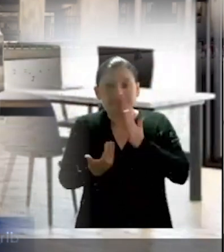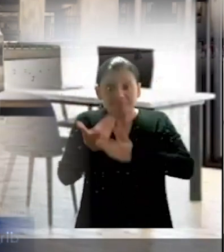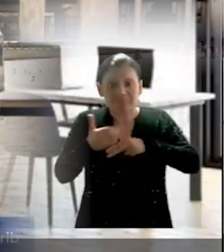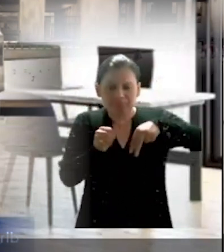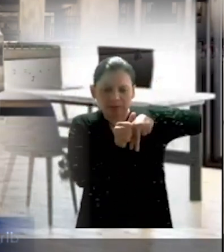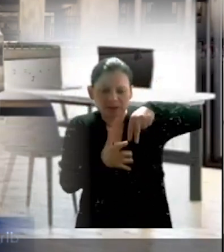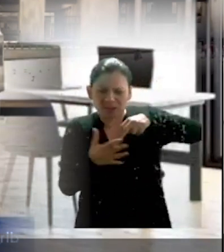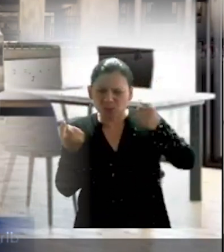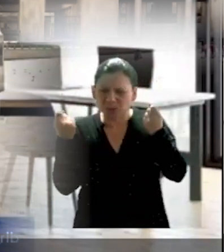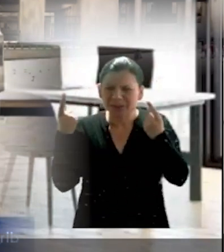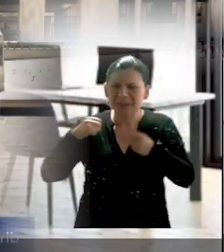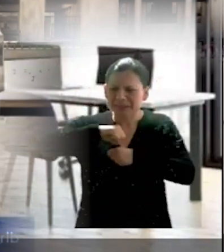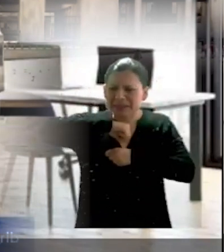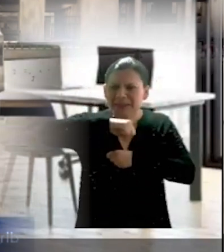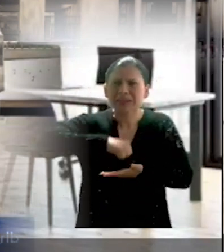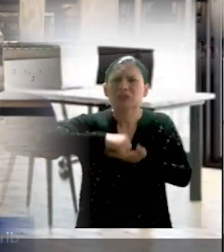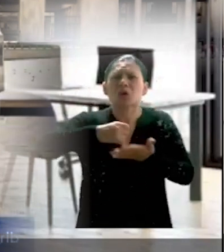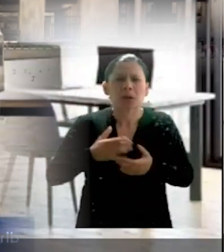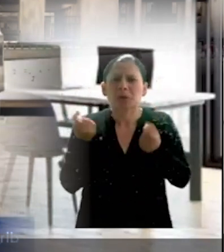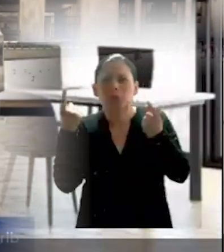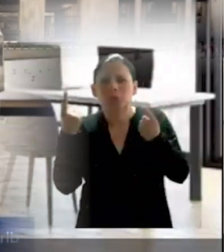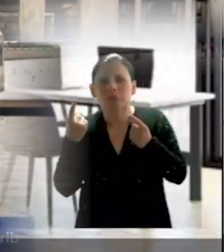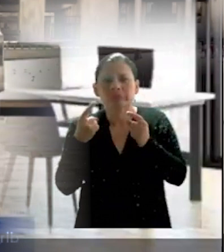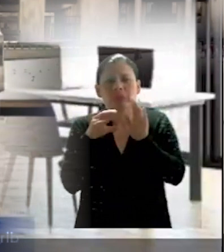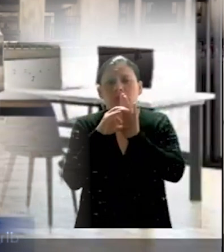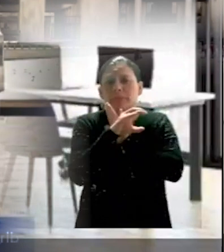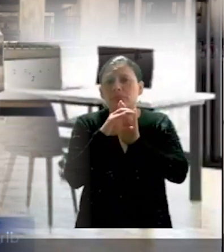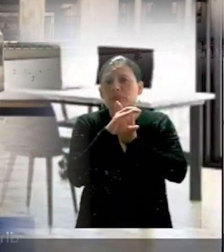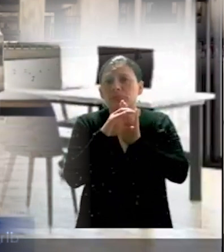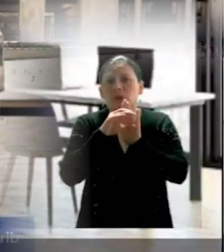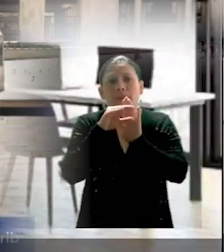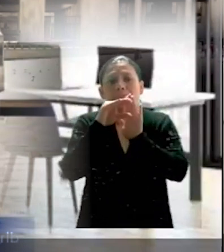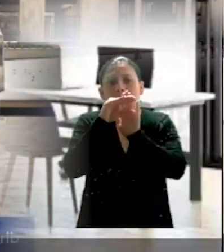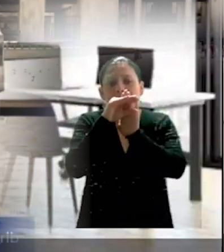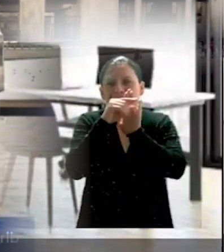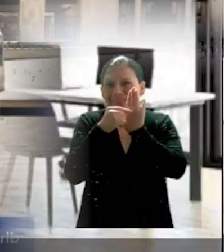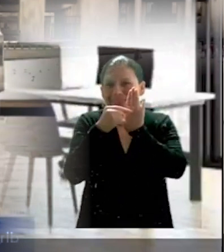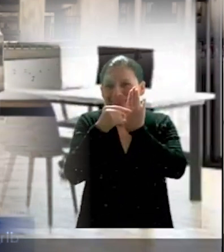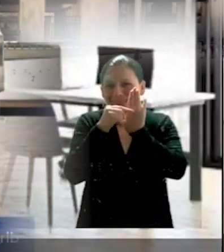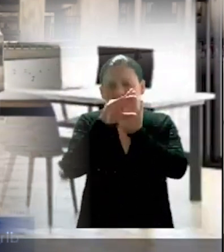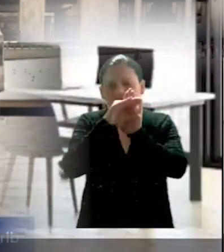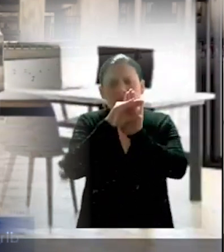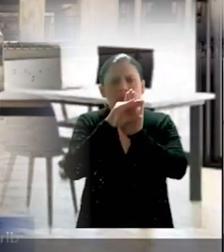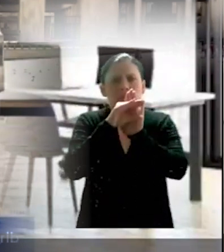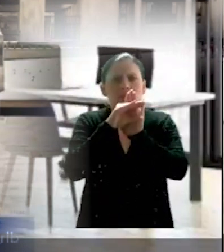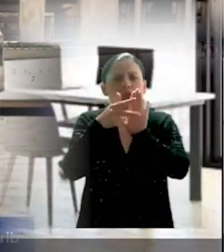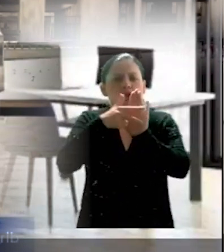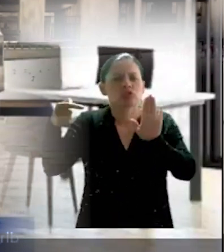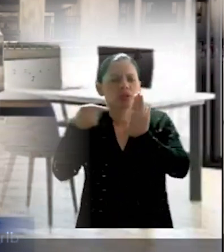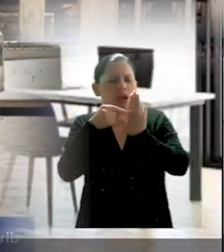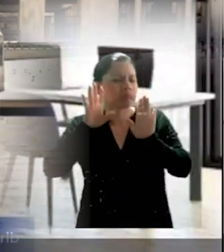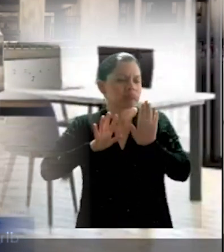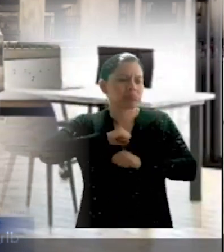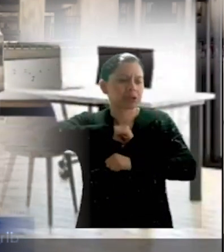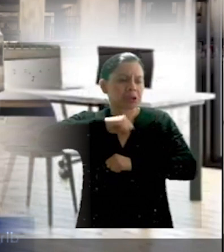derechos fundamentales más allá del capítulo o de la primera parte de la cuestión de la constitución política, pero ciertamente usted